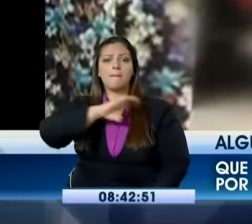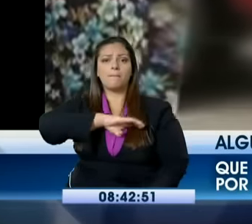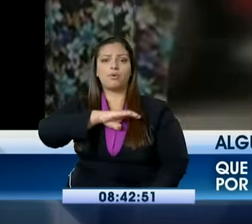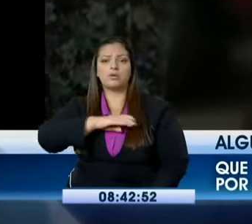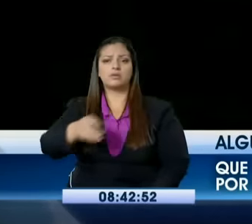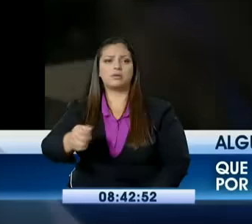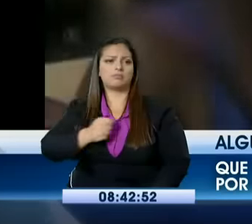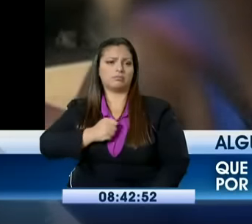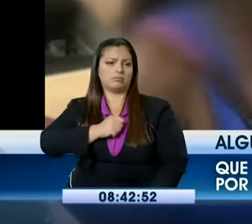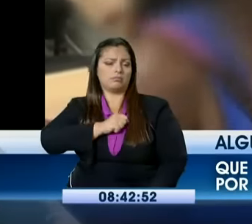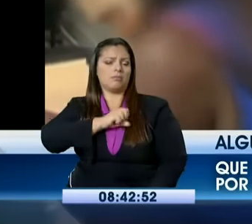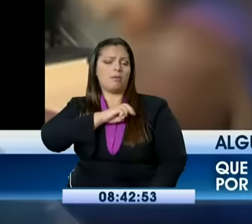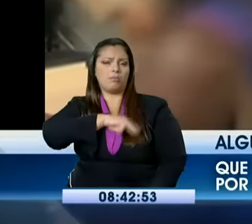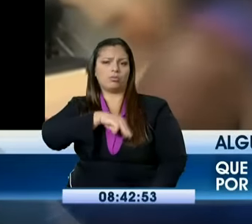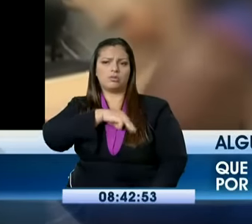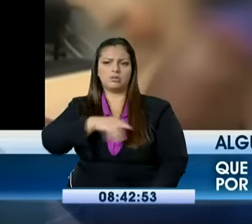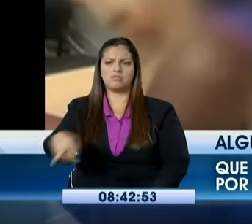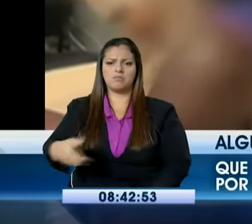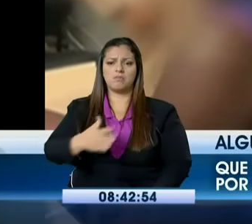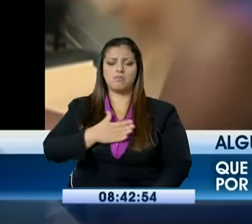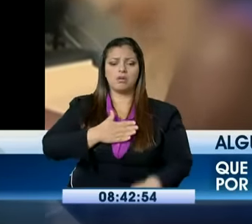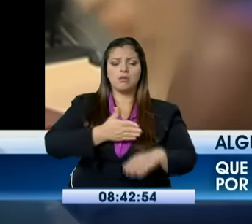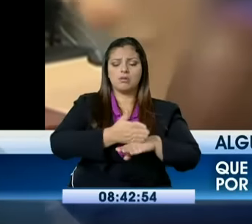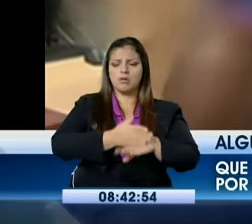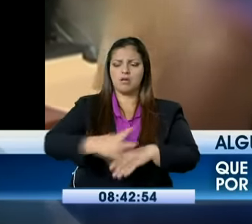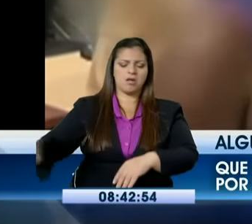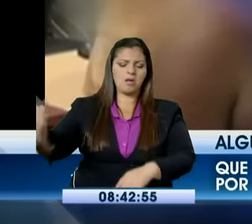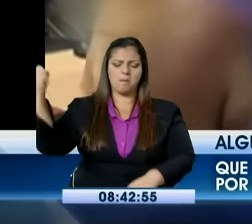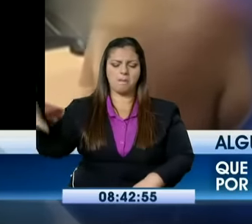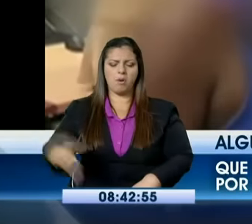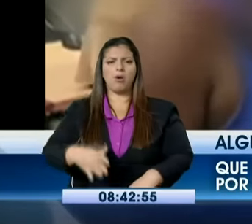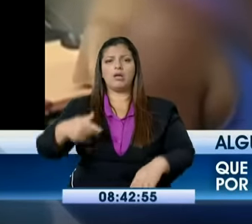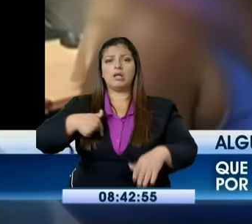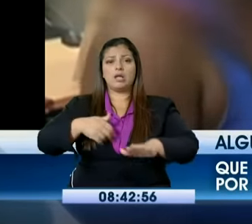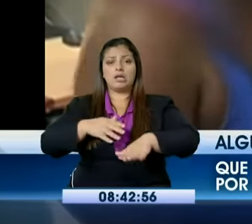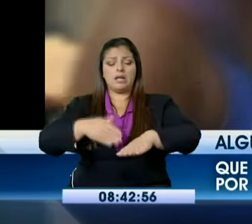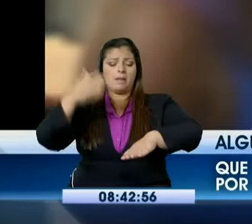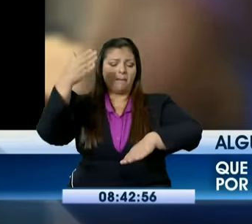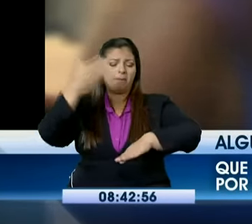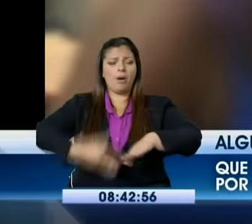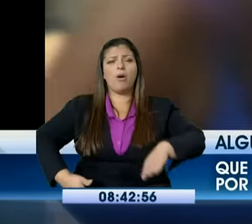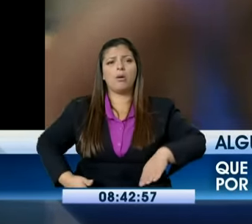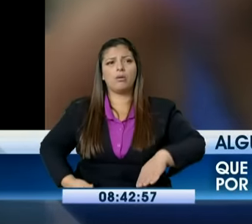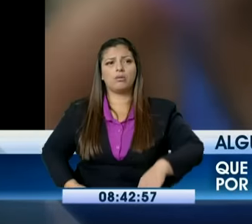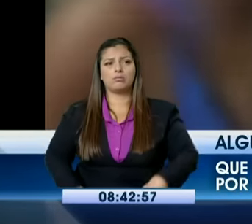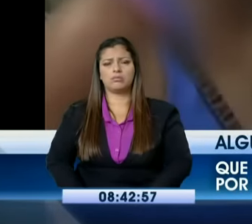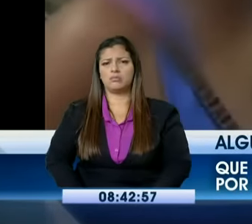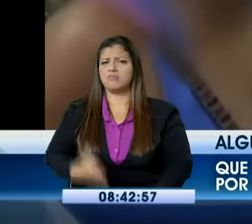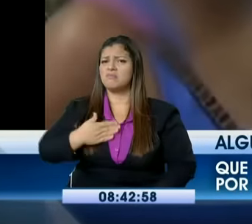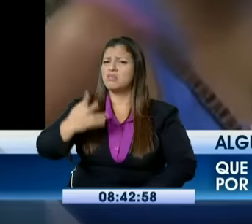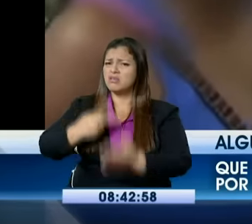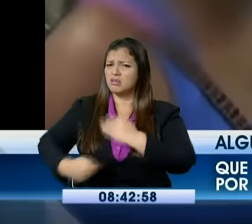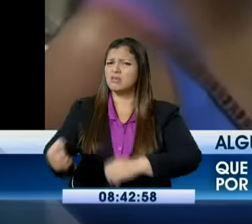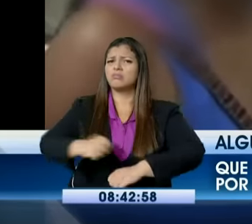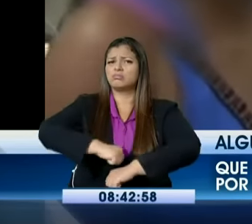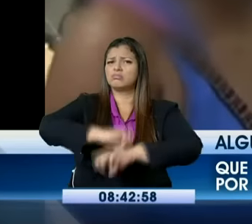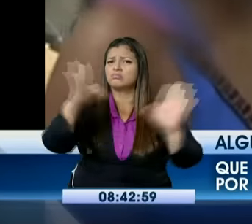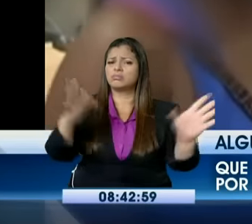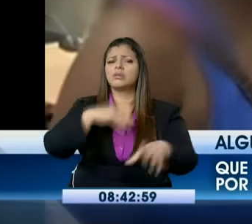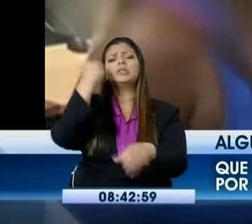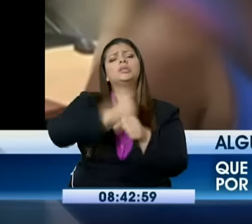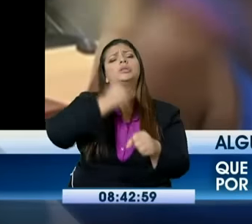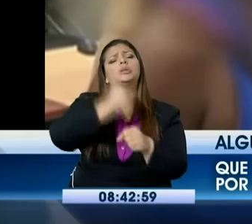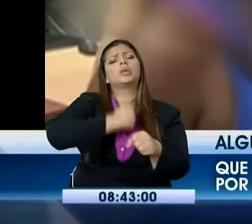estaba sangrando. Que él salió a laborar hoy día, en la mañana, y los señores metropolitanos me lo han agredido con un